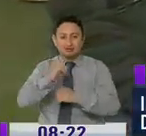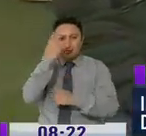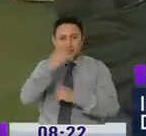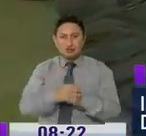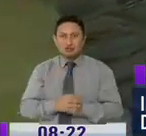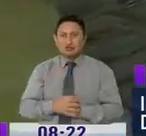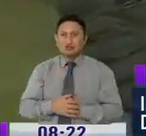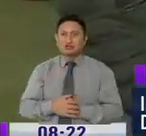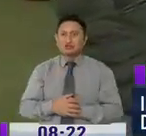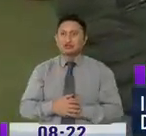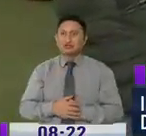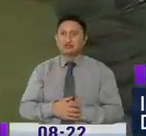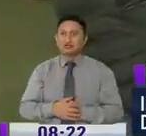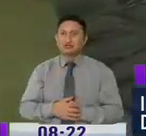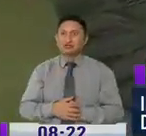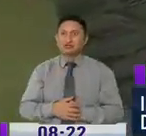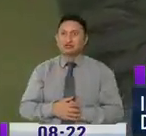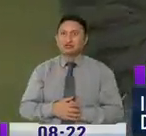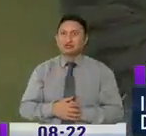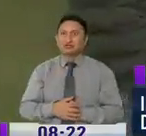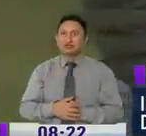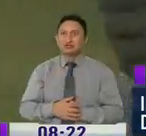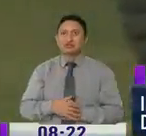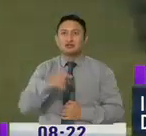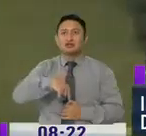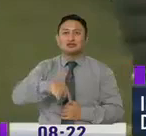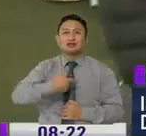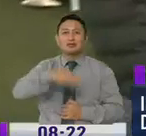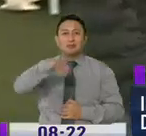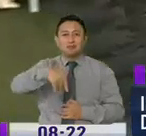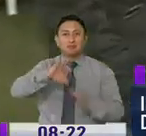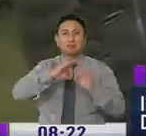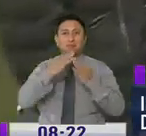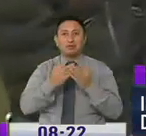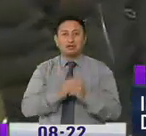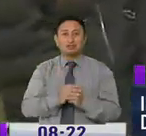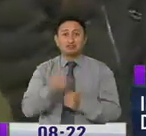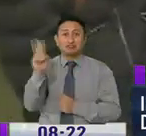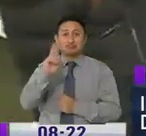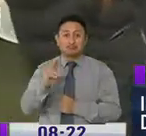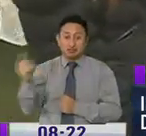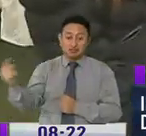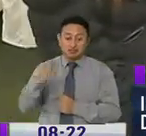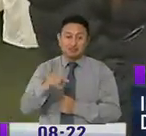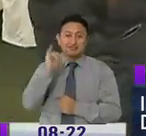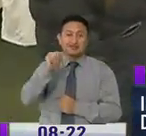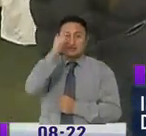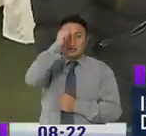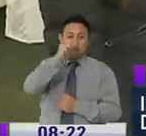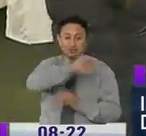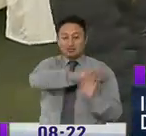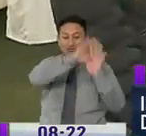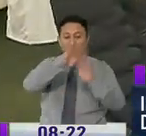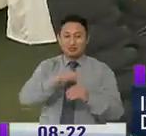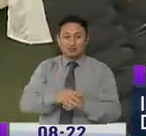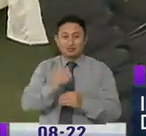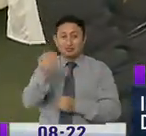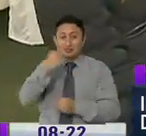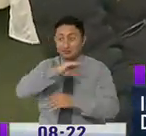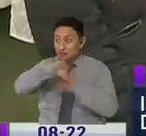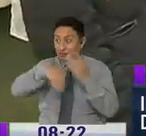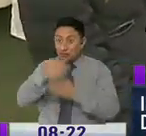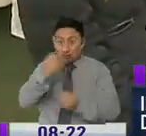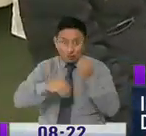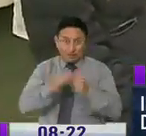chévere. Y familiar sobre todo. Muy familiar. La idea es que vengan en familia. Yo digo que los que vienen el viernes regresan el sábado y el domingo. Además no van a alcanzar a comer todas las delicias